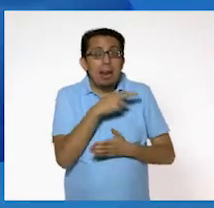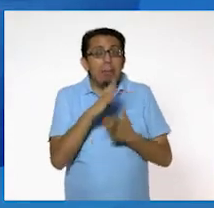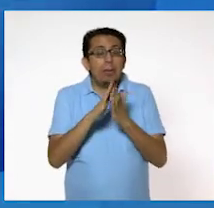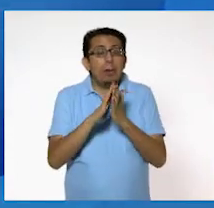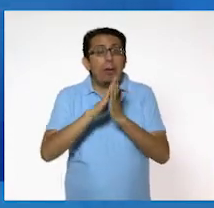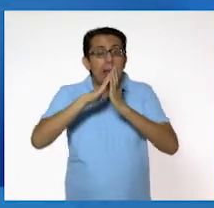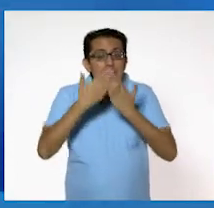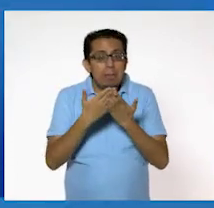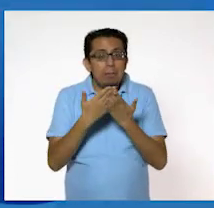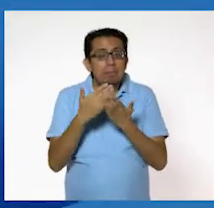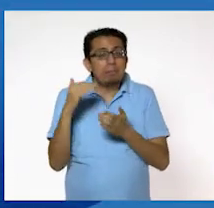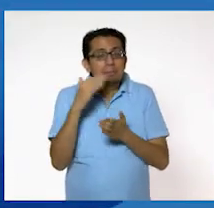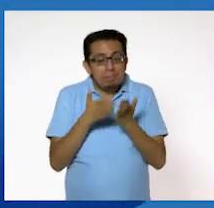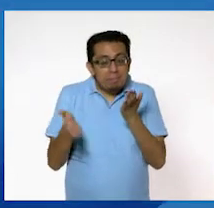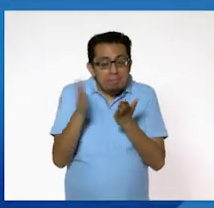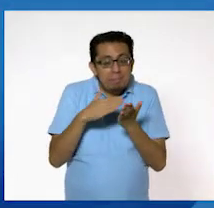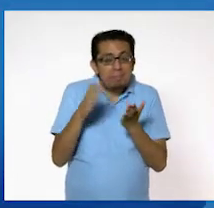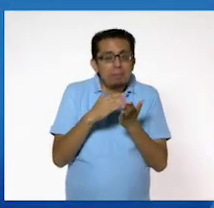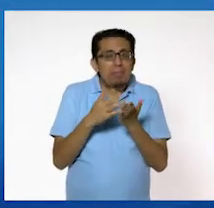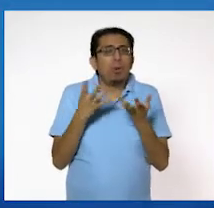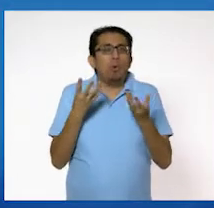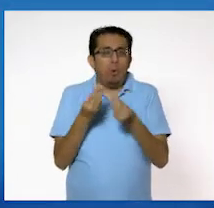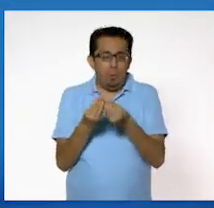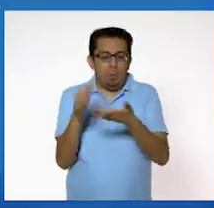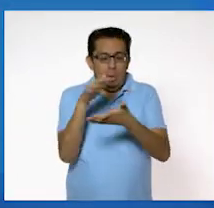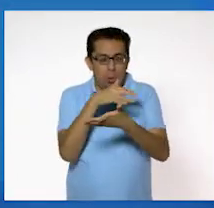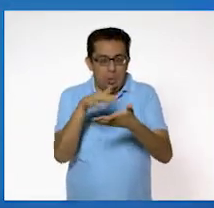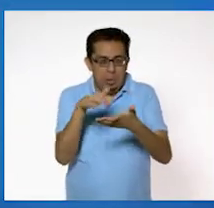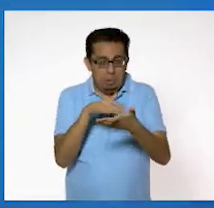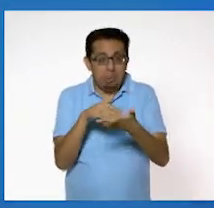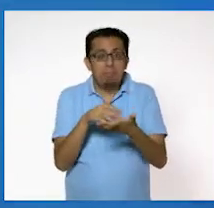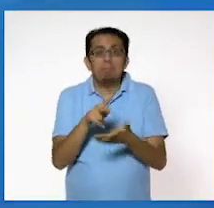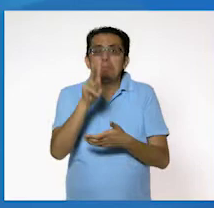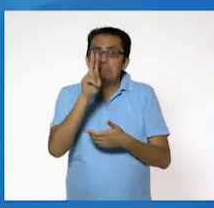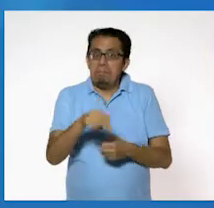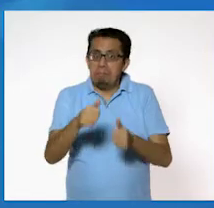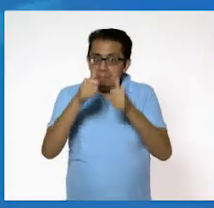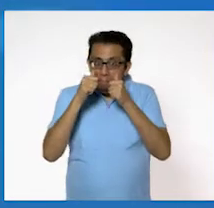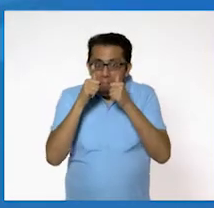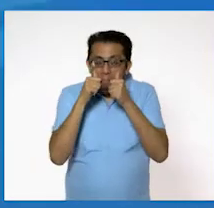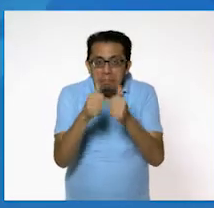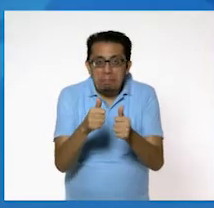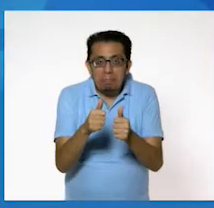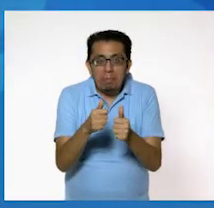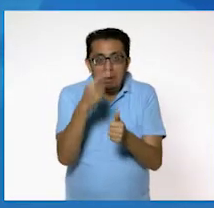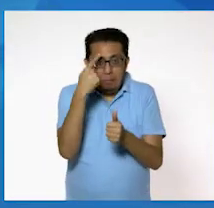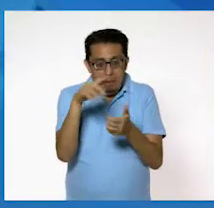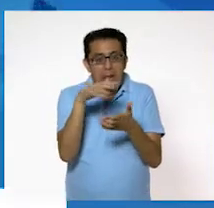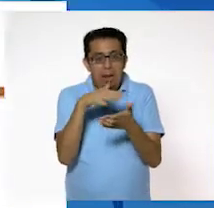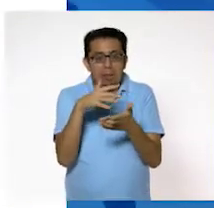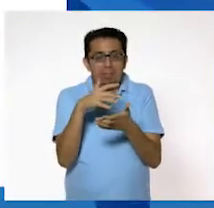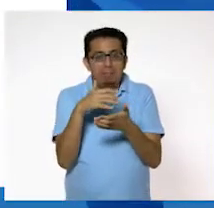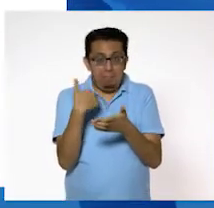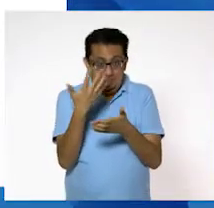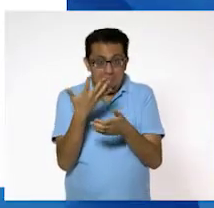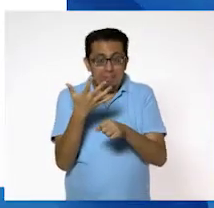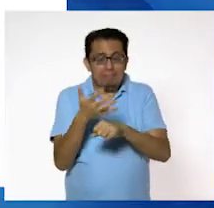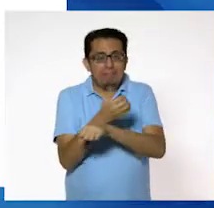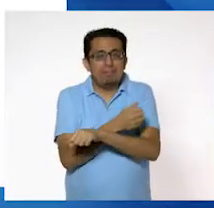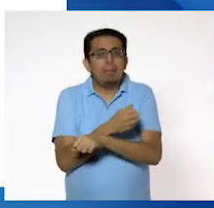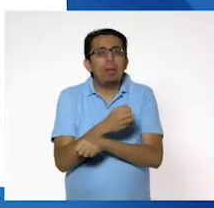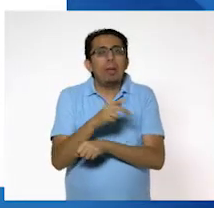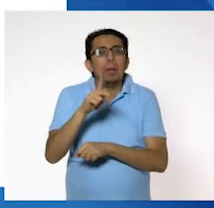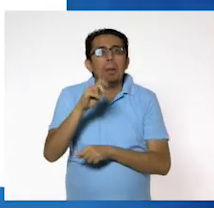páginas. Leámoslo juntos. Y bueno, pongamos mucha atención a la lectura. ¿Me acompañas? Perfecto.